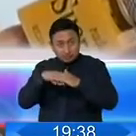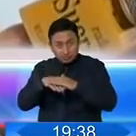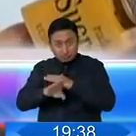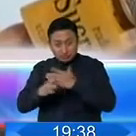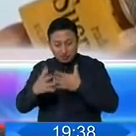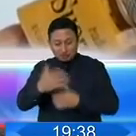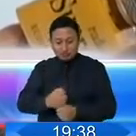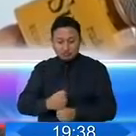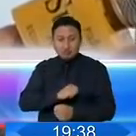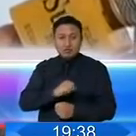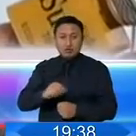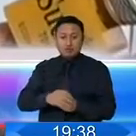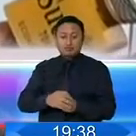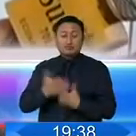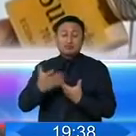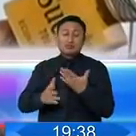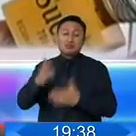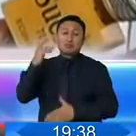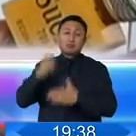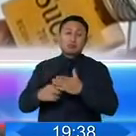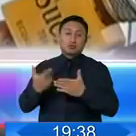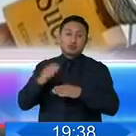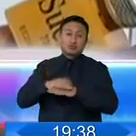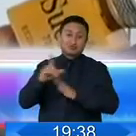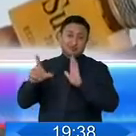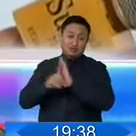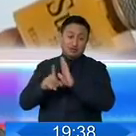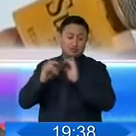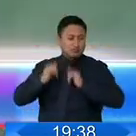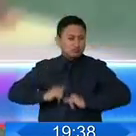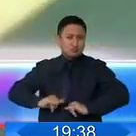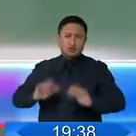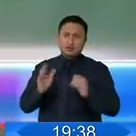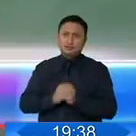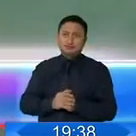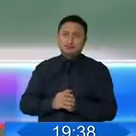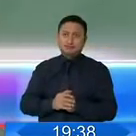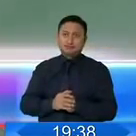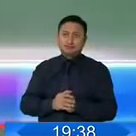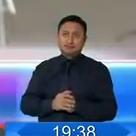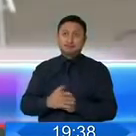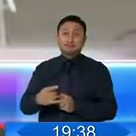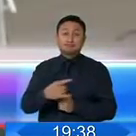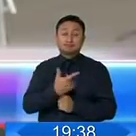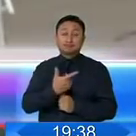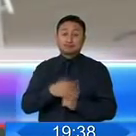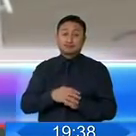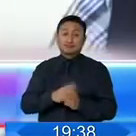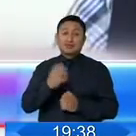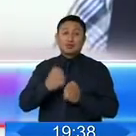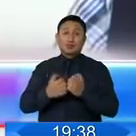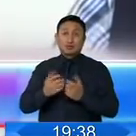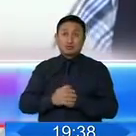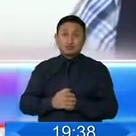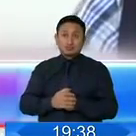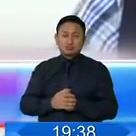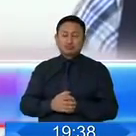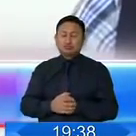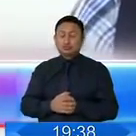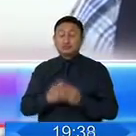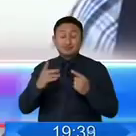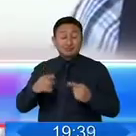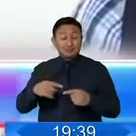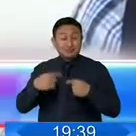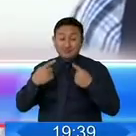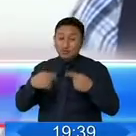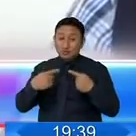hemos abierto expedientes administrativos para sancionarlos de acuerdo a la ley. Y lo vamos a seguir haciendo. En torno a la inseguridad. Los robos son constantes a toda hora.